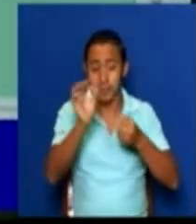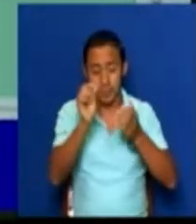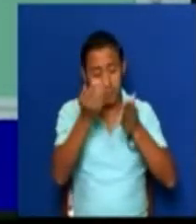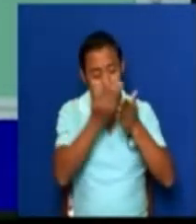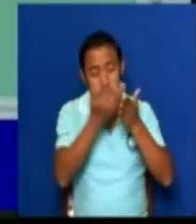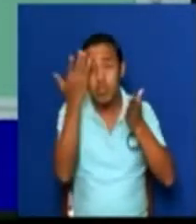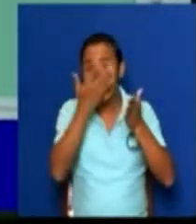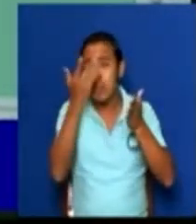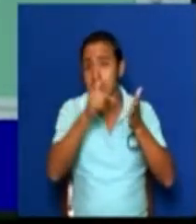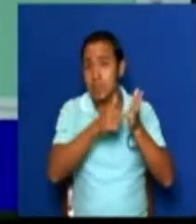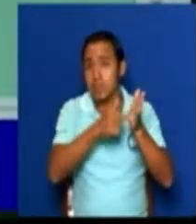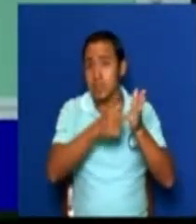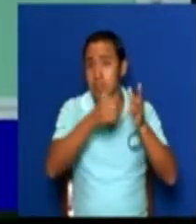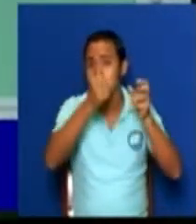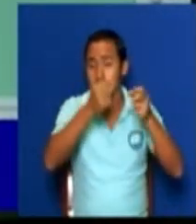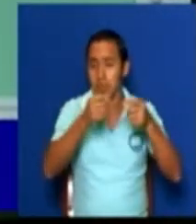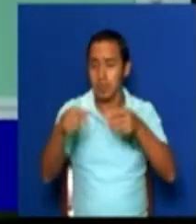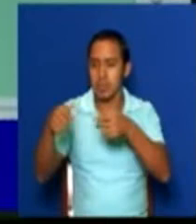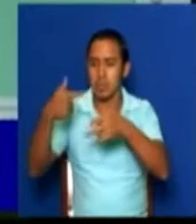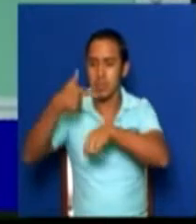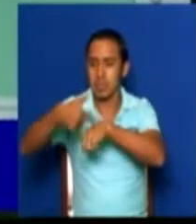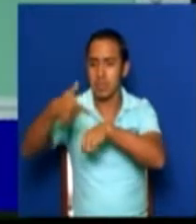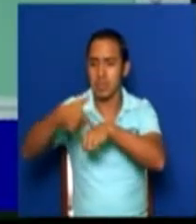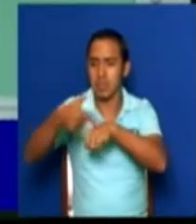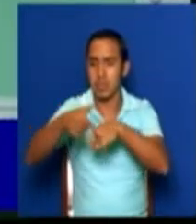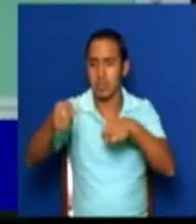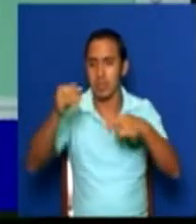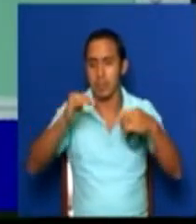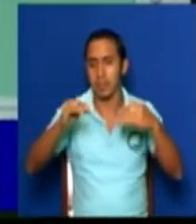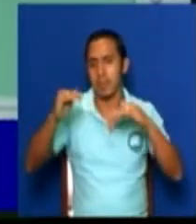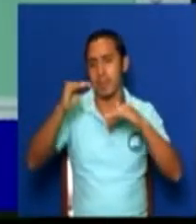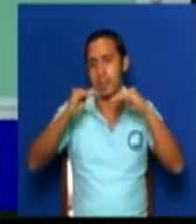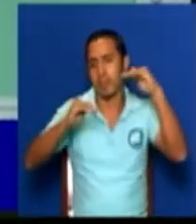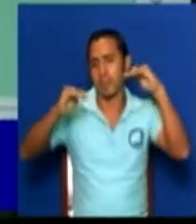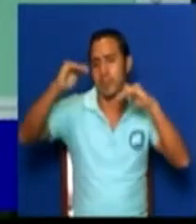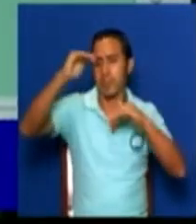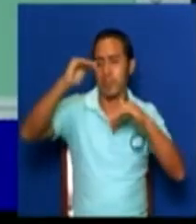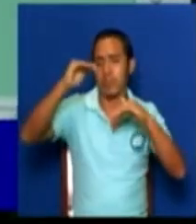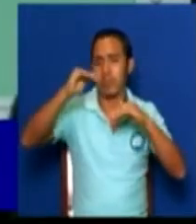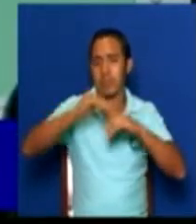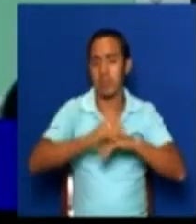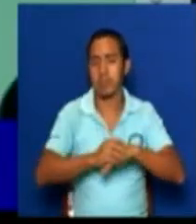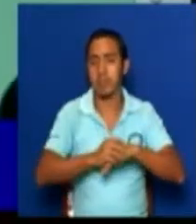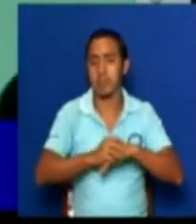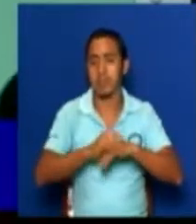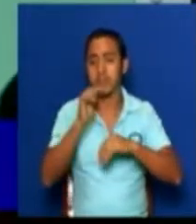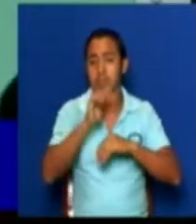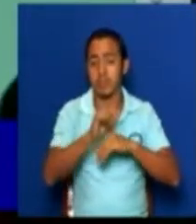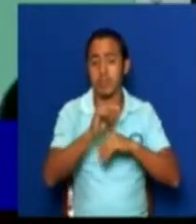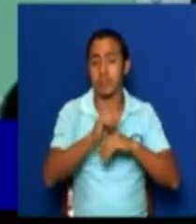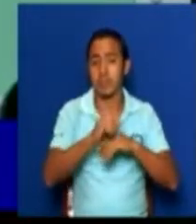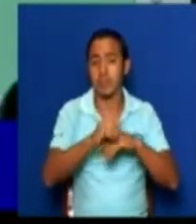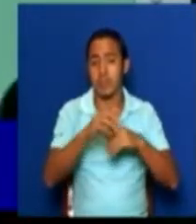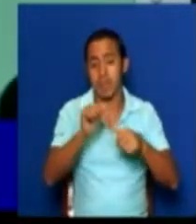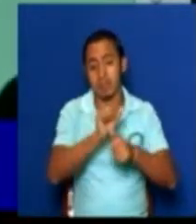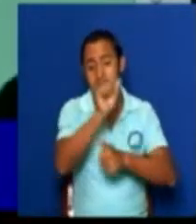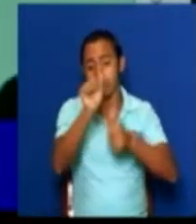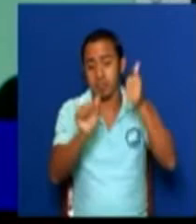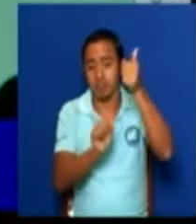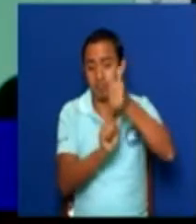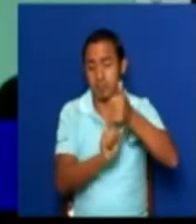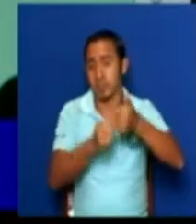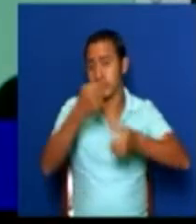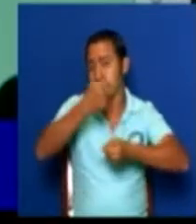nivel educativo que el hombre en gris, gana más porque está en un cargo de mayor requerimiento, aunque esté subcalificado para